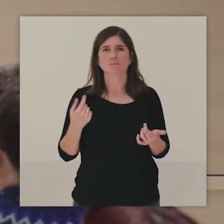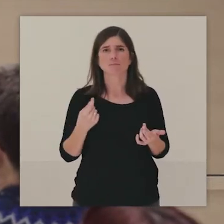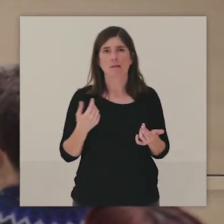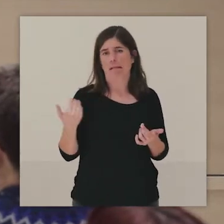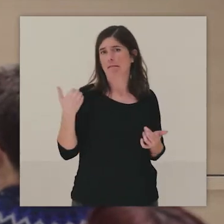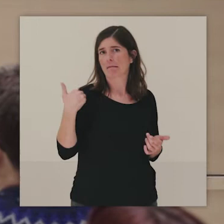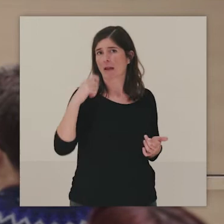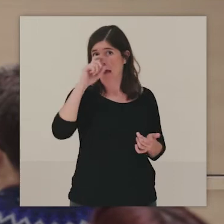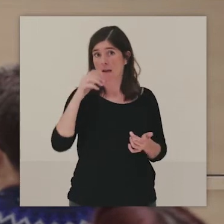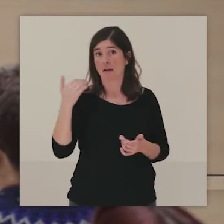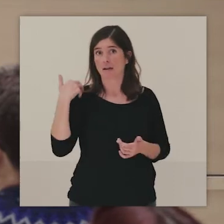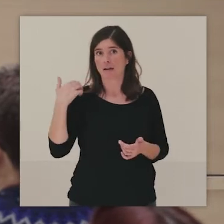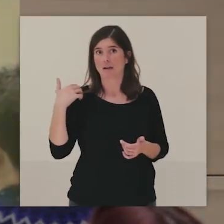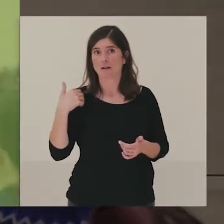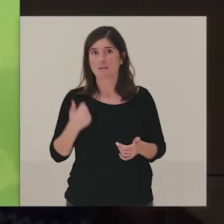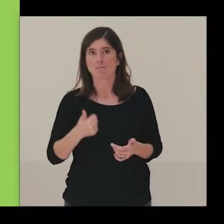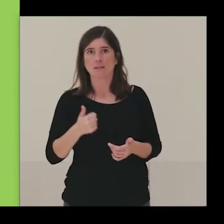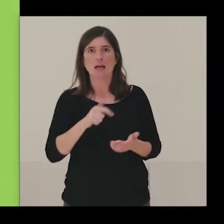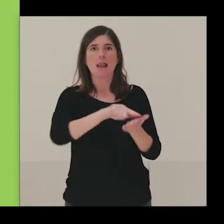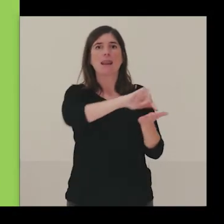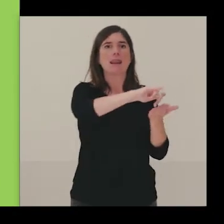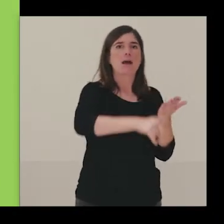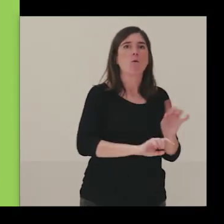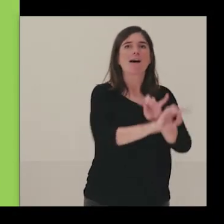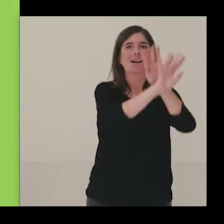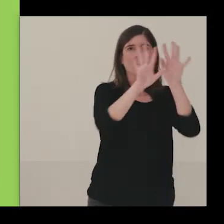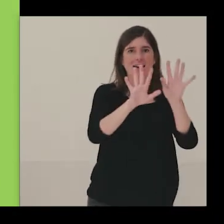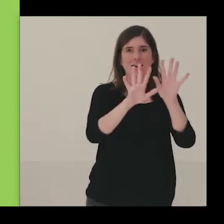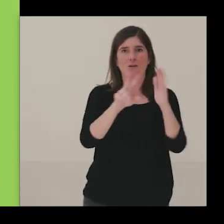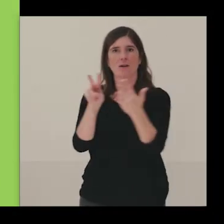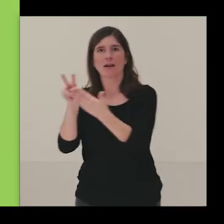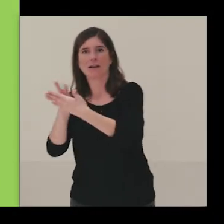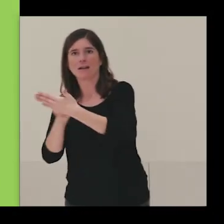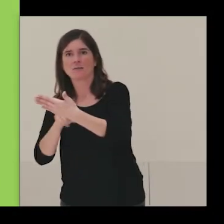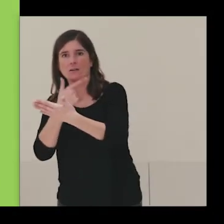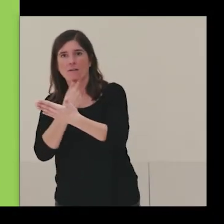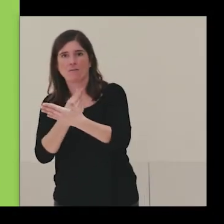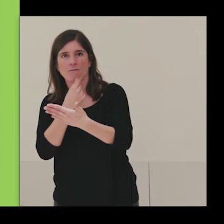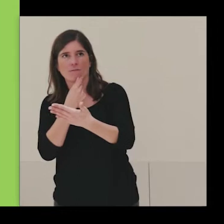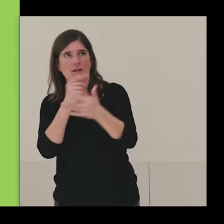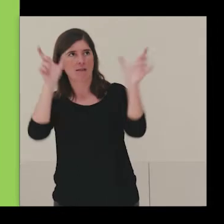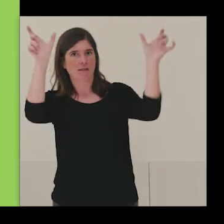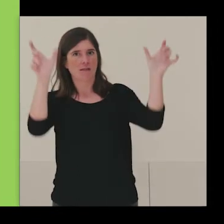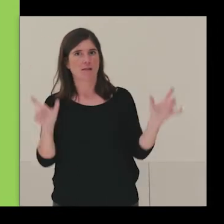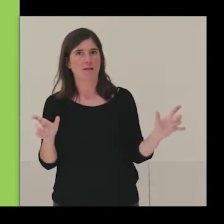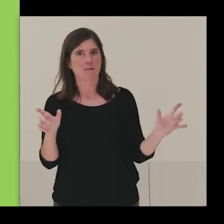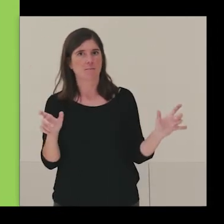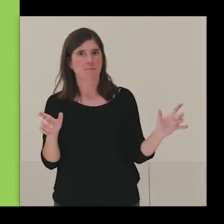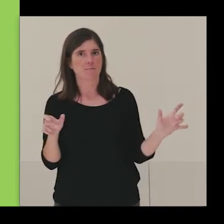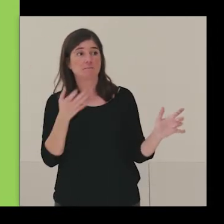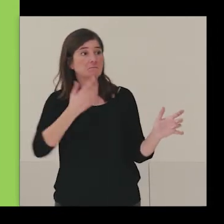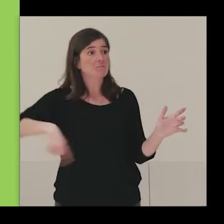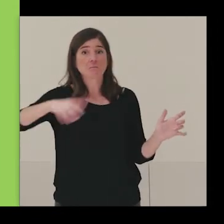años, están apareciendo cada vez más. Lenguaje claro, lectura fácil. Suena muy parecido para quienes no